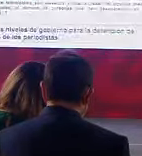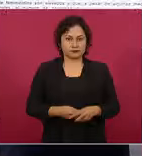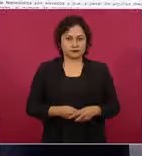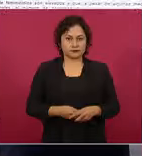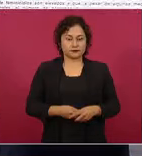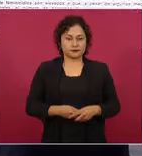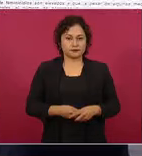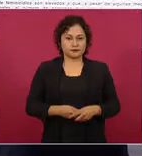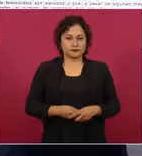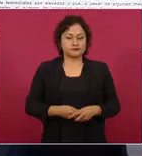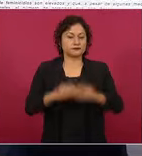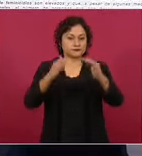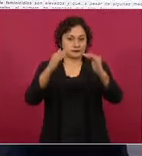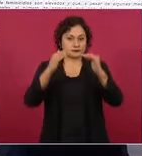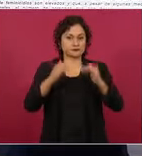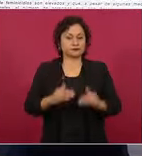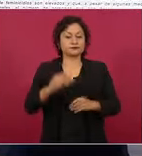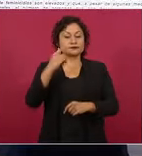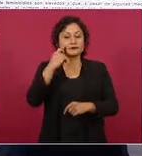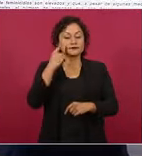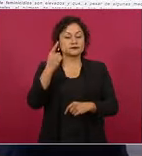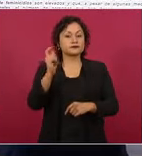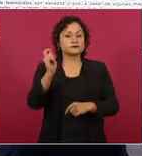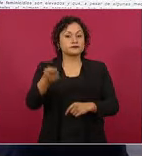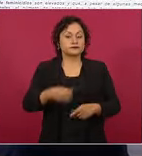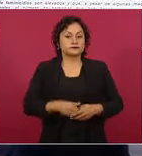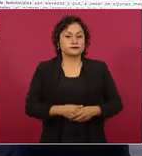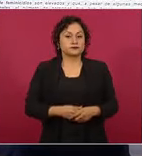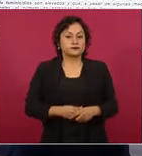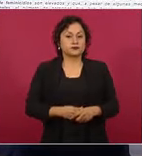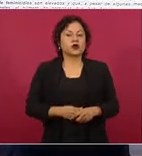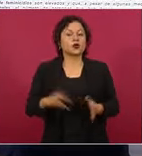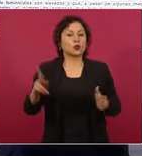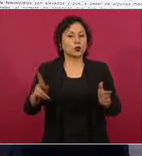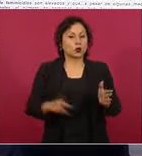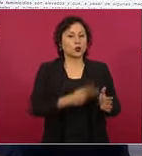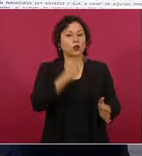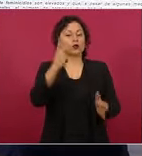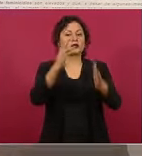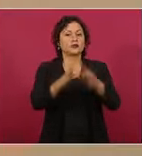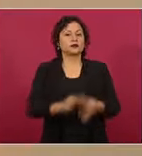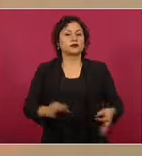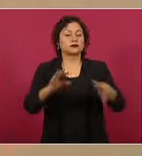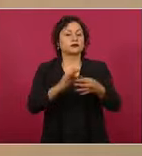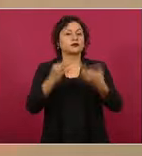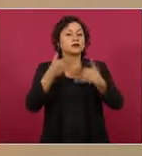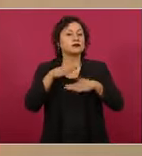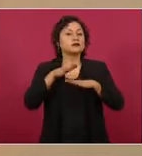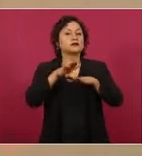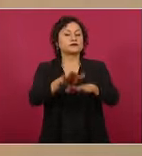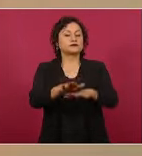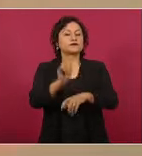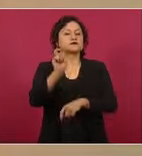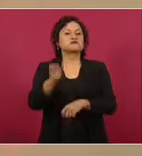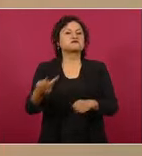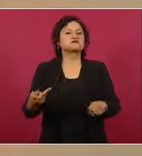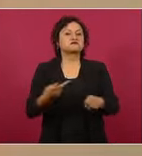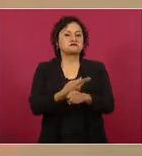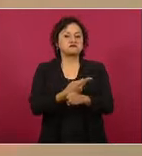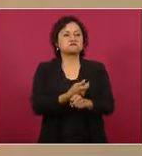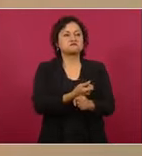Siguiente. Aquí vamos a volver a retomar el tema de los casos lamentables